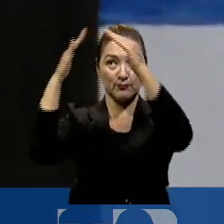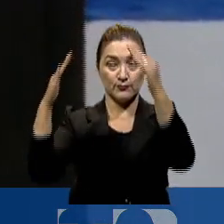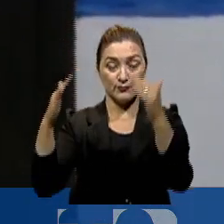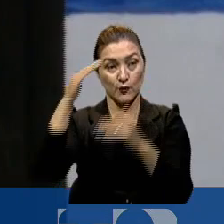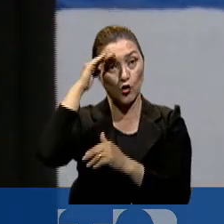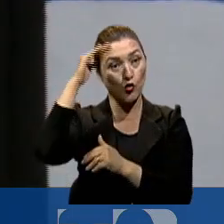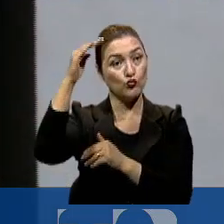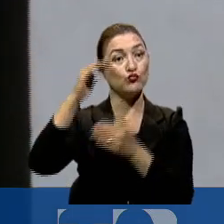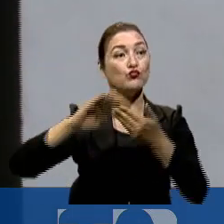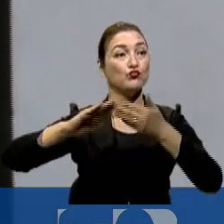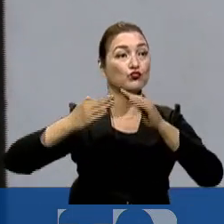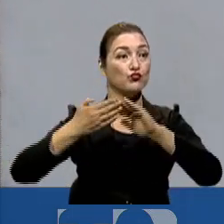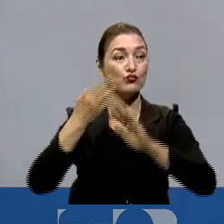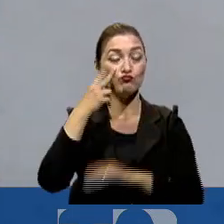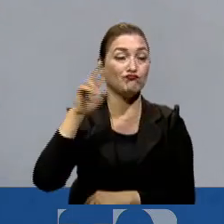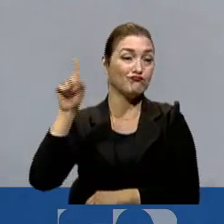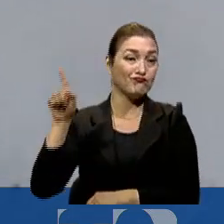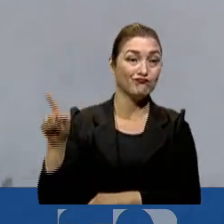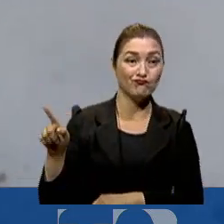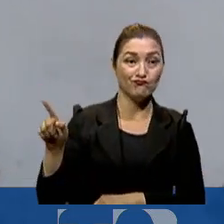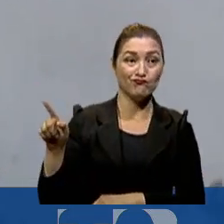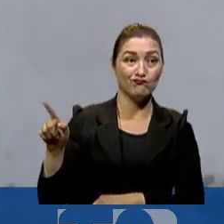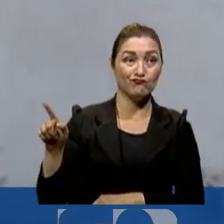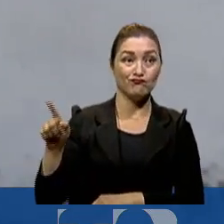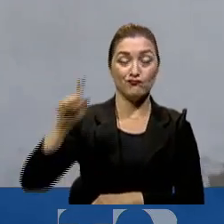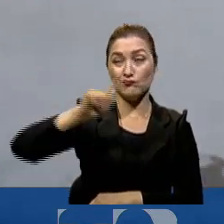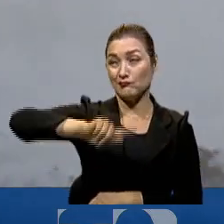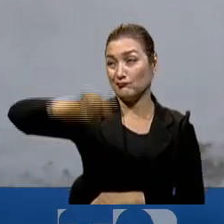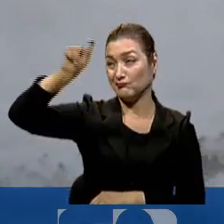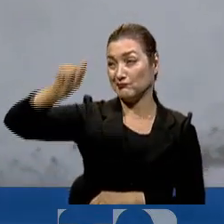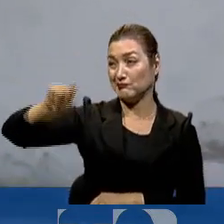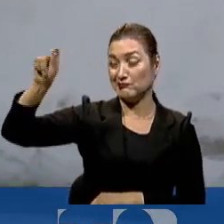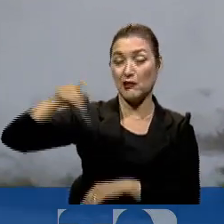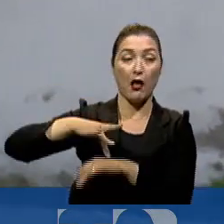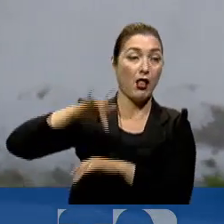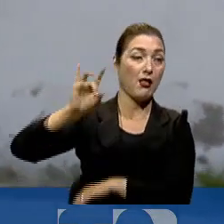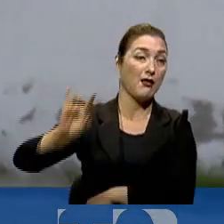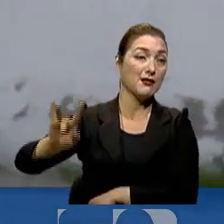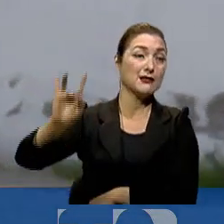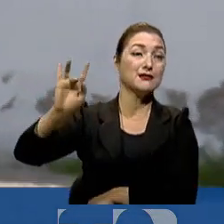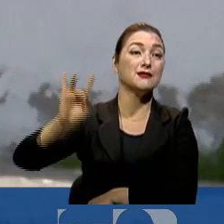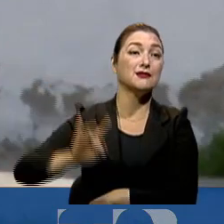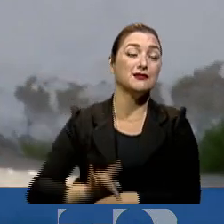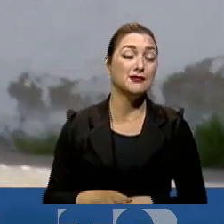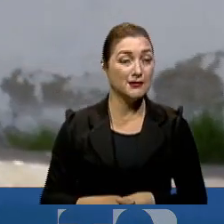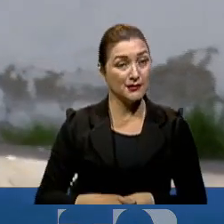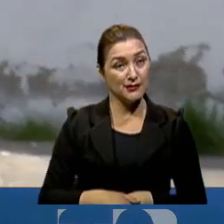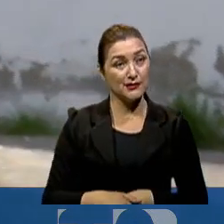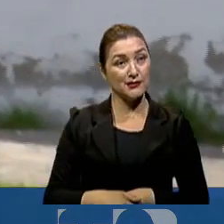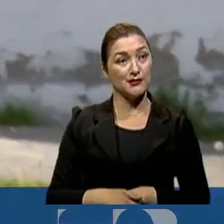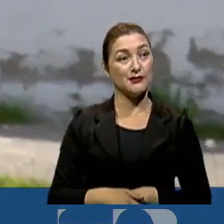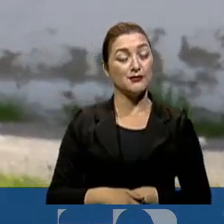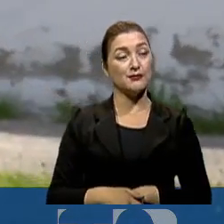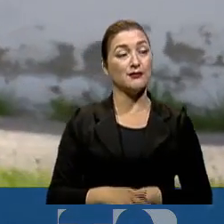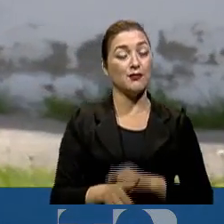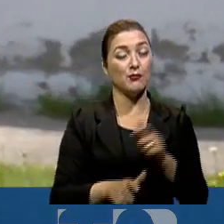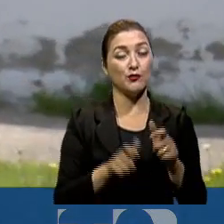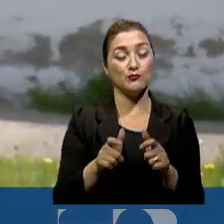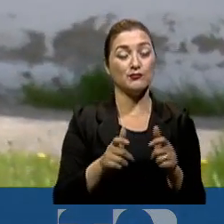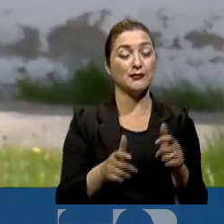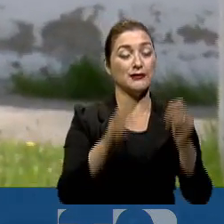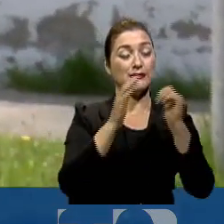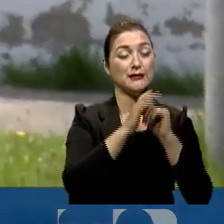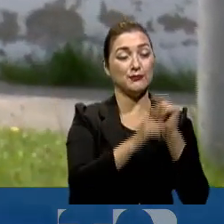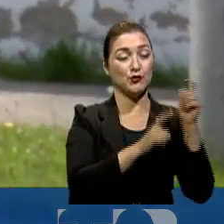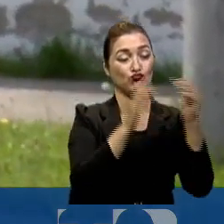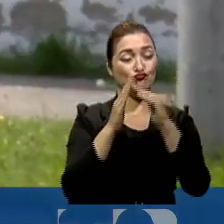policía comunitaria. Como la ven, se encuentra grafiteada y abandonada. Es por ello que los moradores de este sector piden